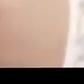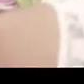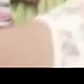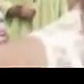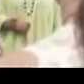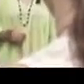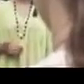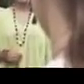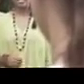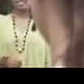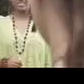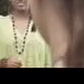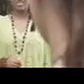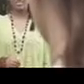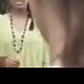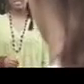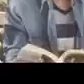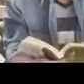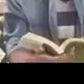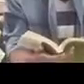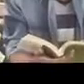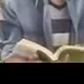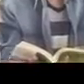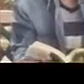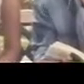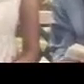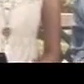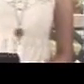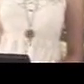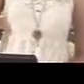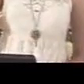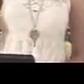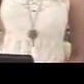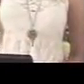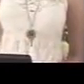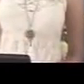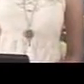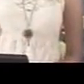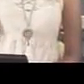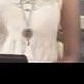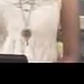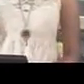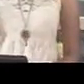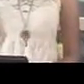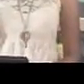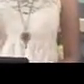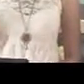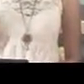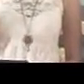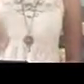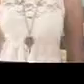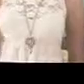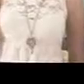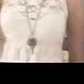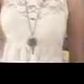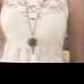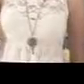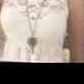municipal. ¿Y cómo me voy a acordar de todo eso? A través del 0800 Votemos, del